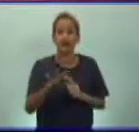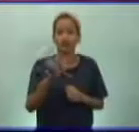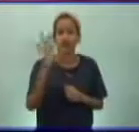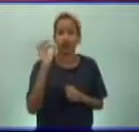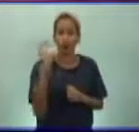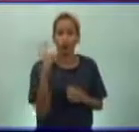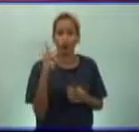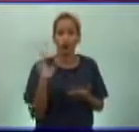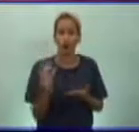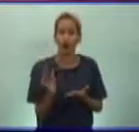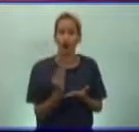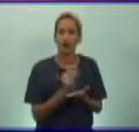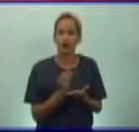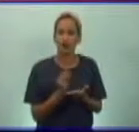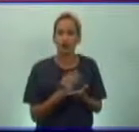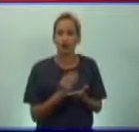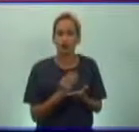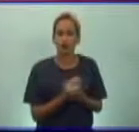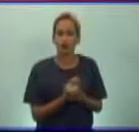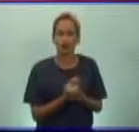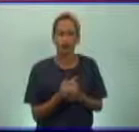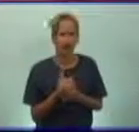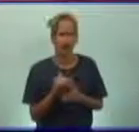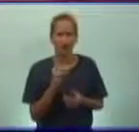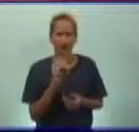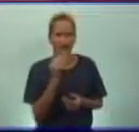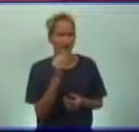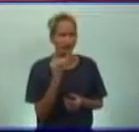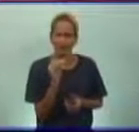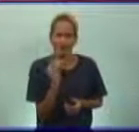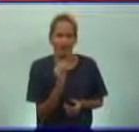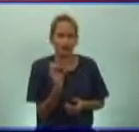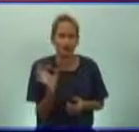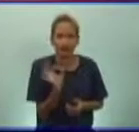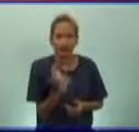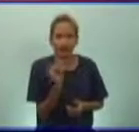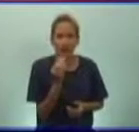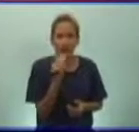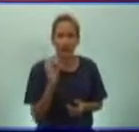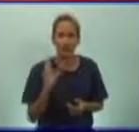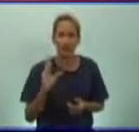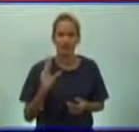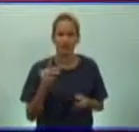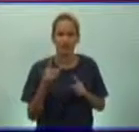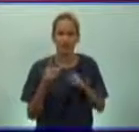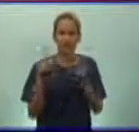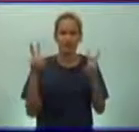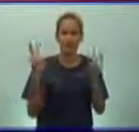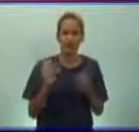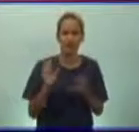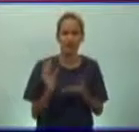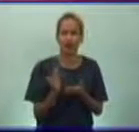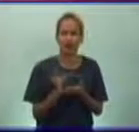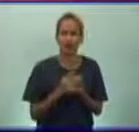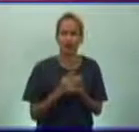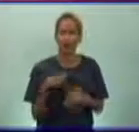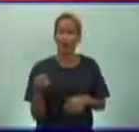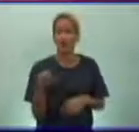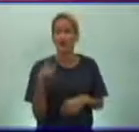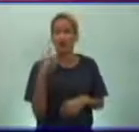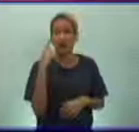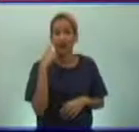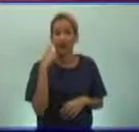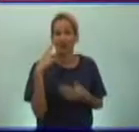llama... ¡Ay no! Todavía no puedo decirles el título del libro porque entonces se van a dar cuenta de a quién